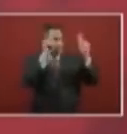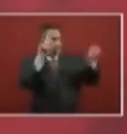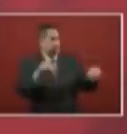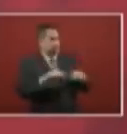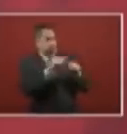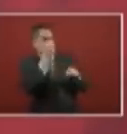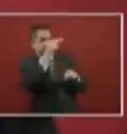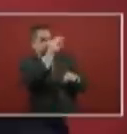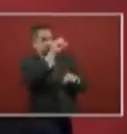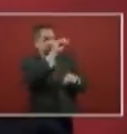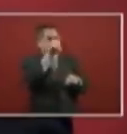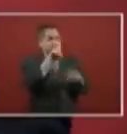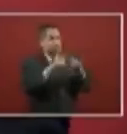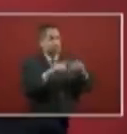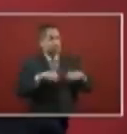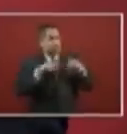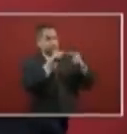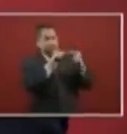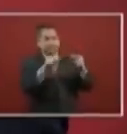con la dirección